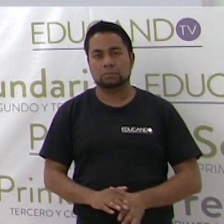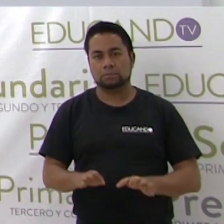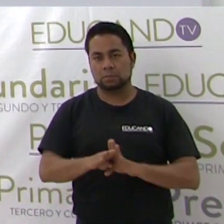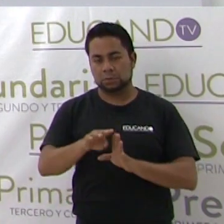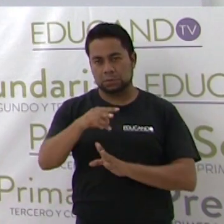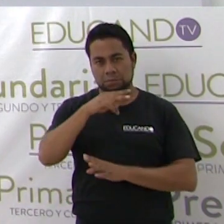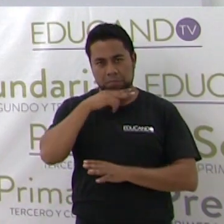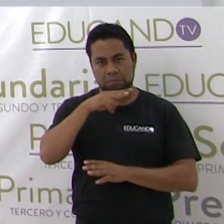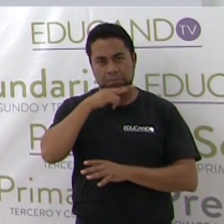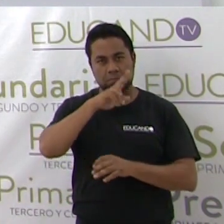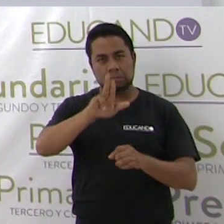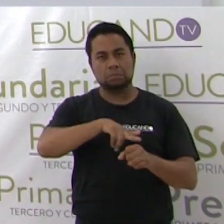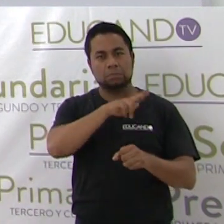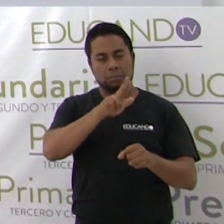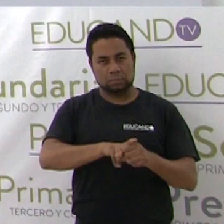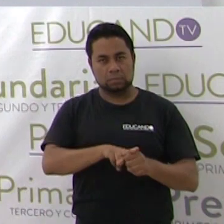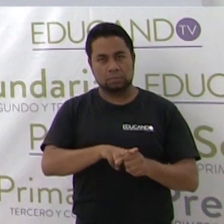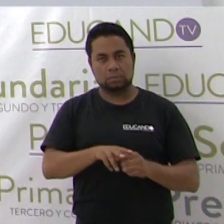regulares